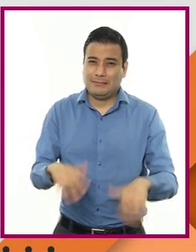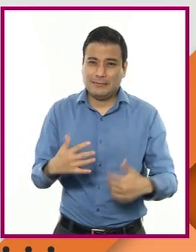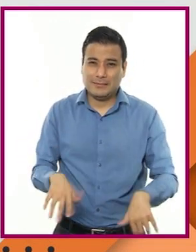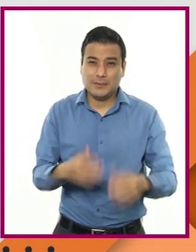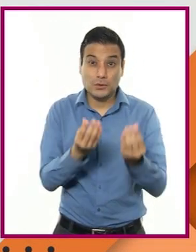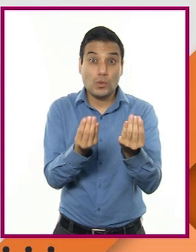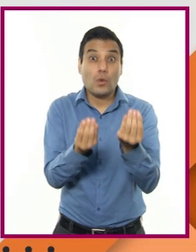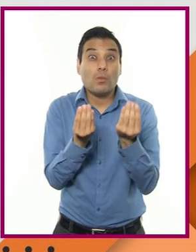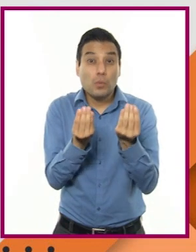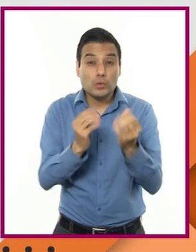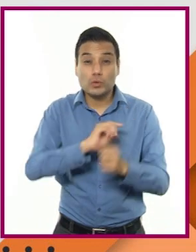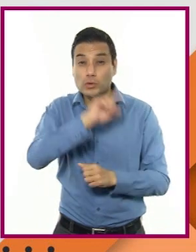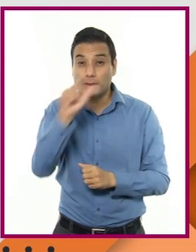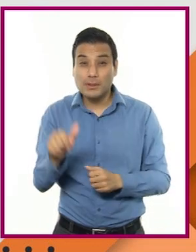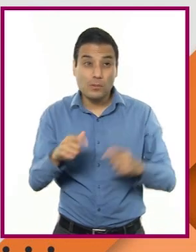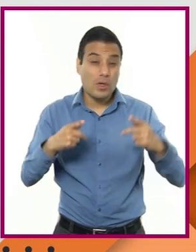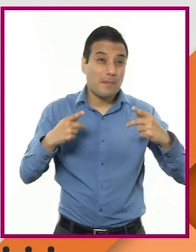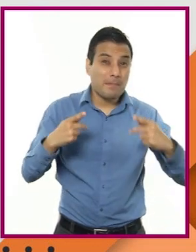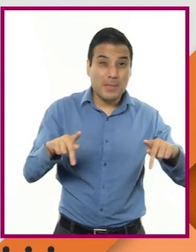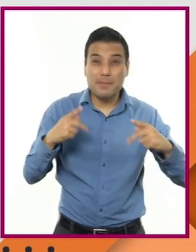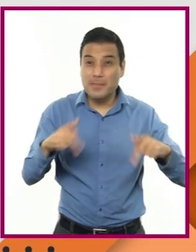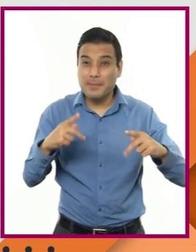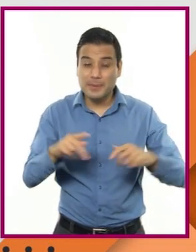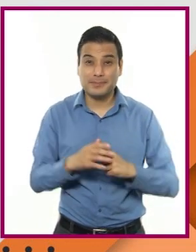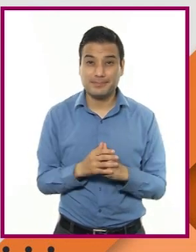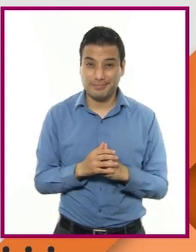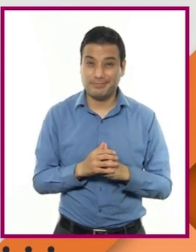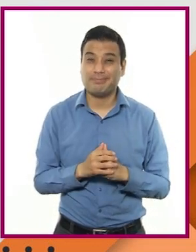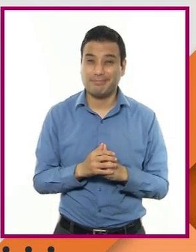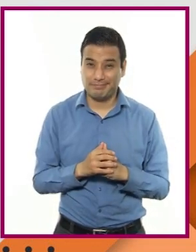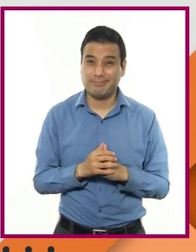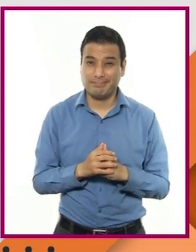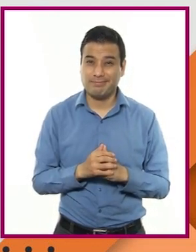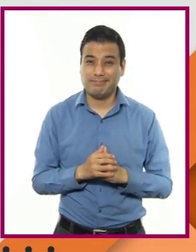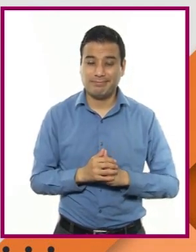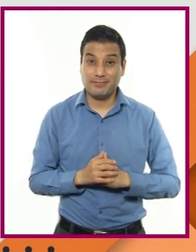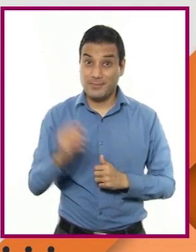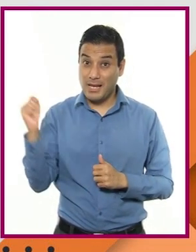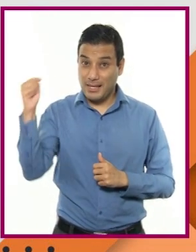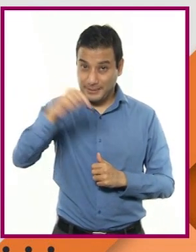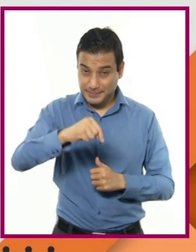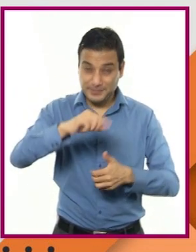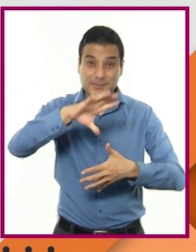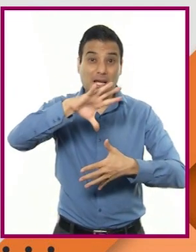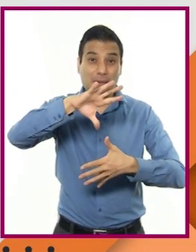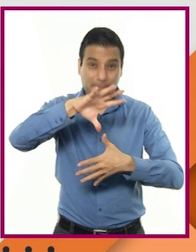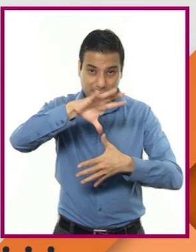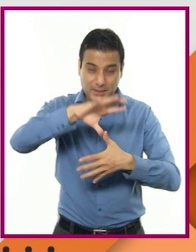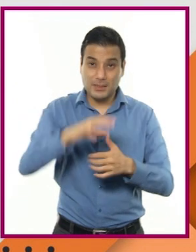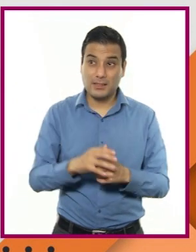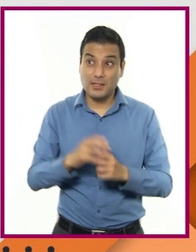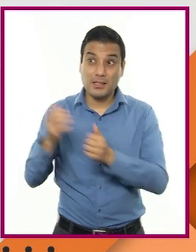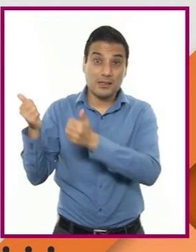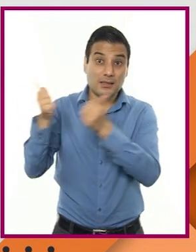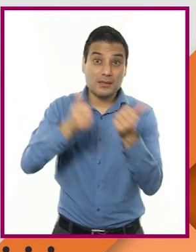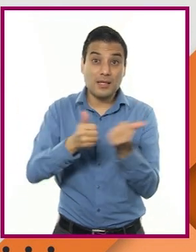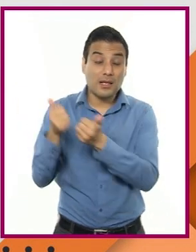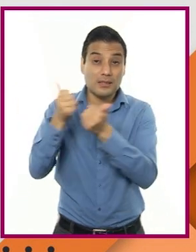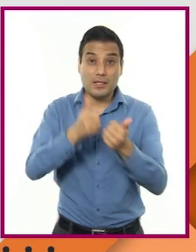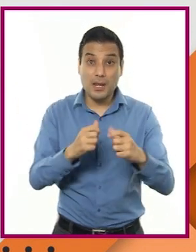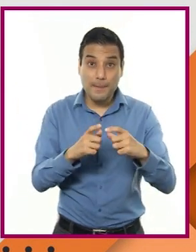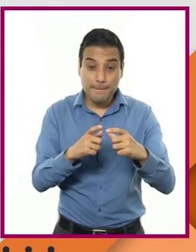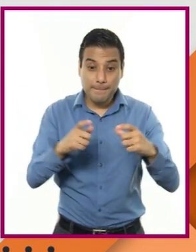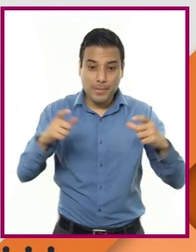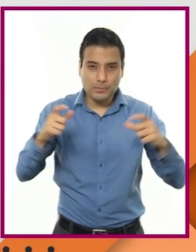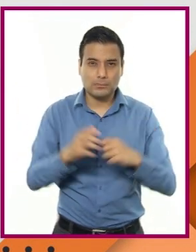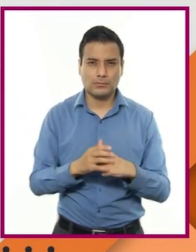esclavos que pronto creció con el arribo de los europeos a América, pues con su llegada se requirió mano de obra